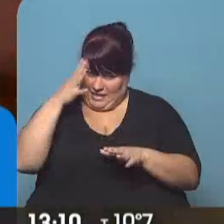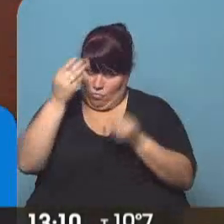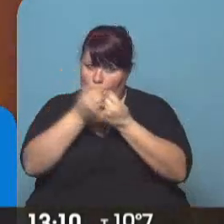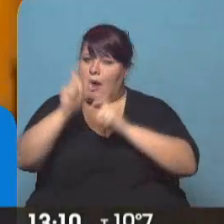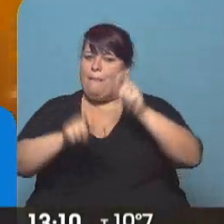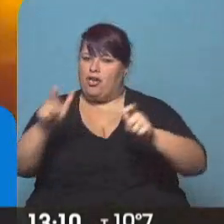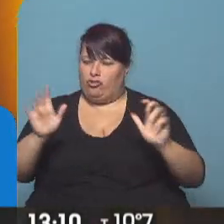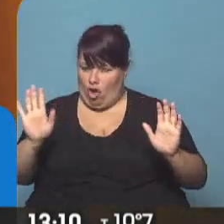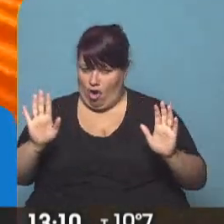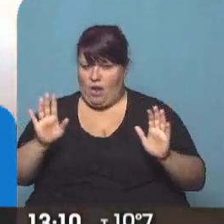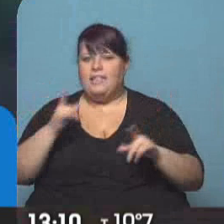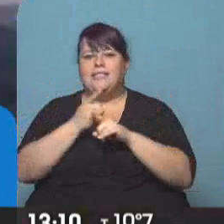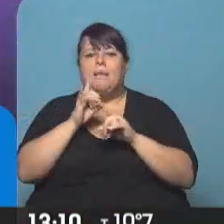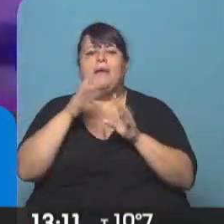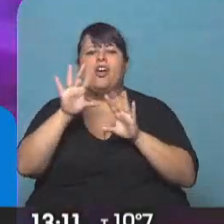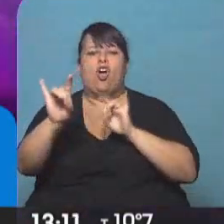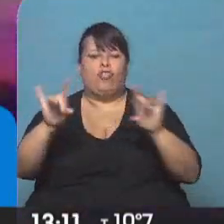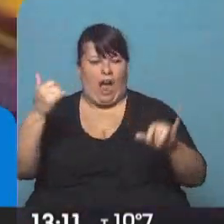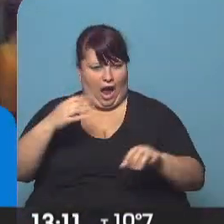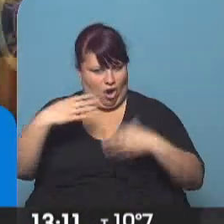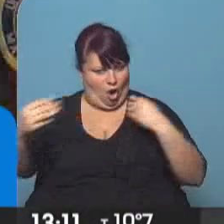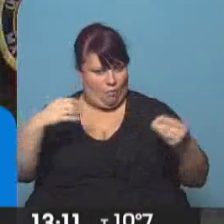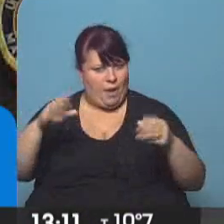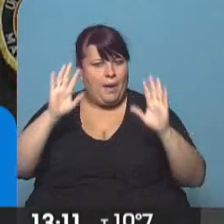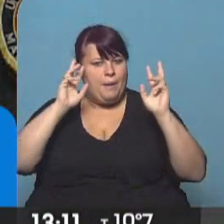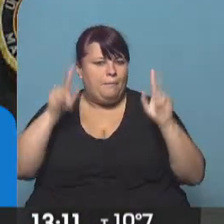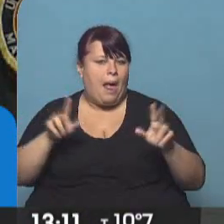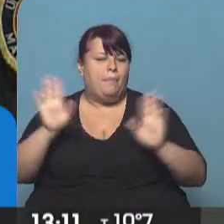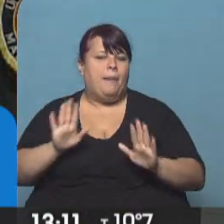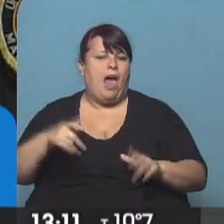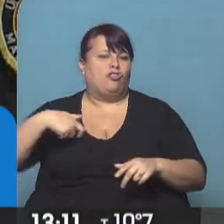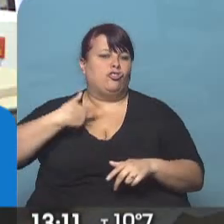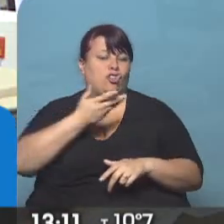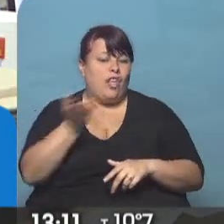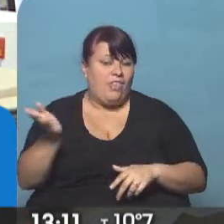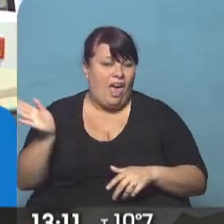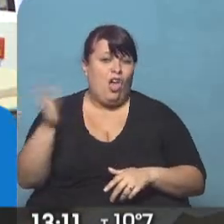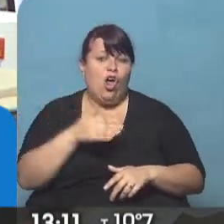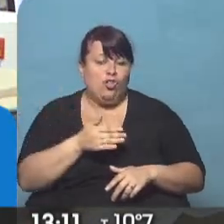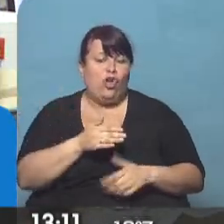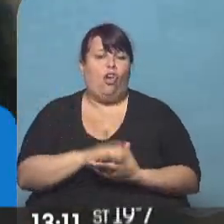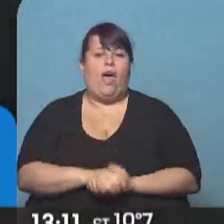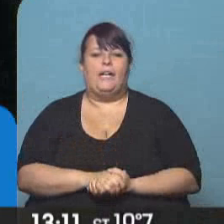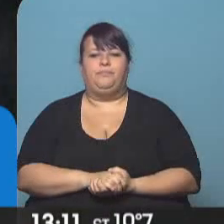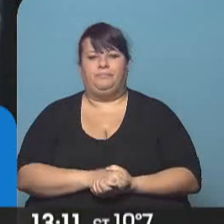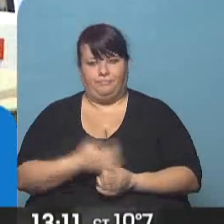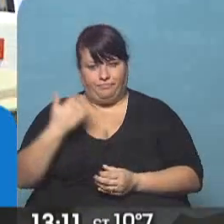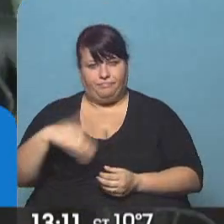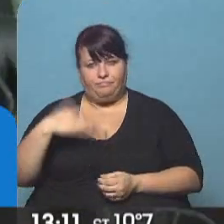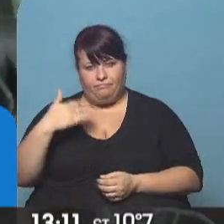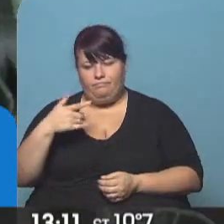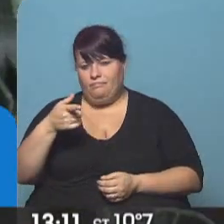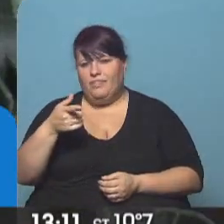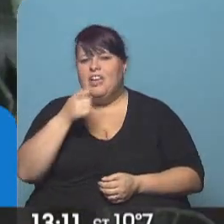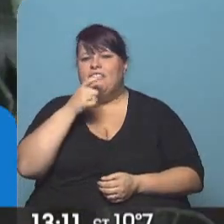quiero decir, suelen tener contagio. Se arma un combo entre una sociedad que tiene una alta